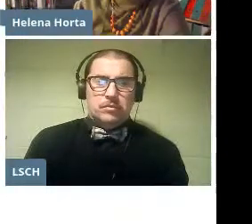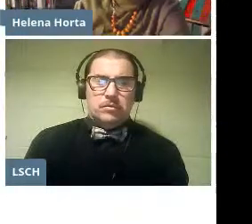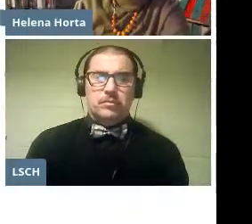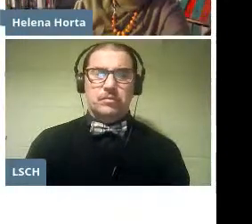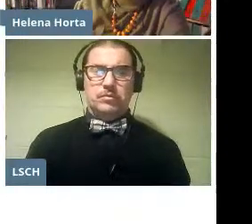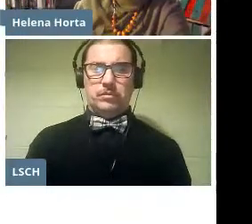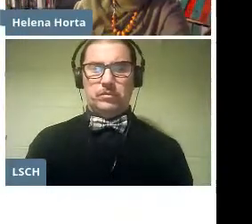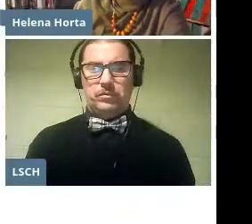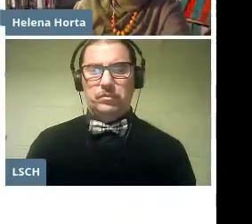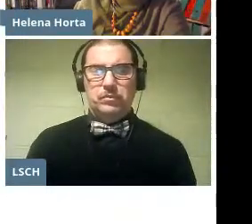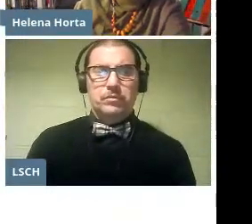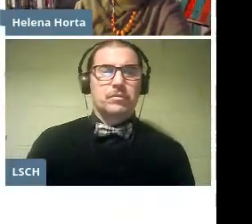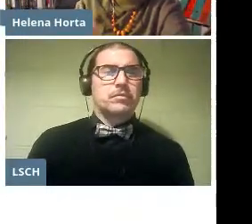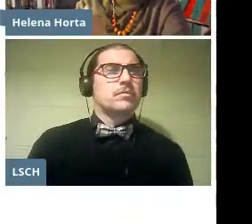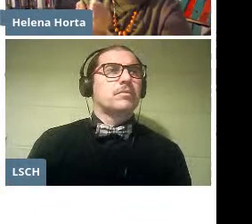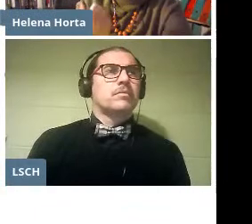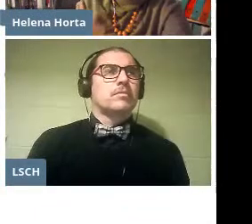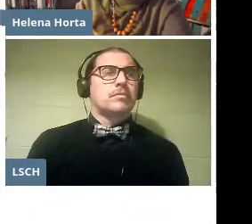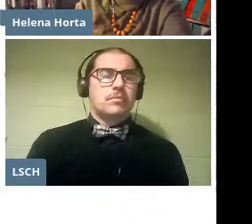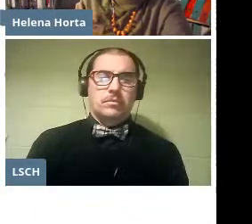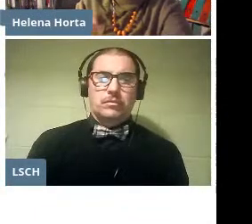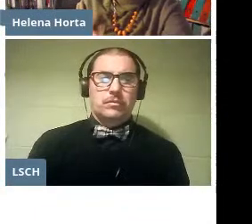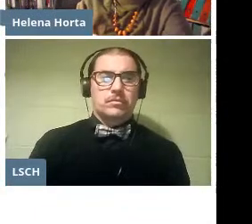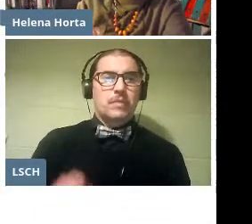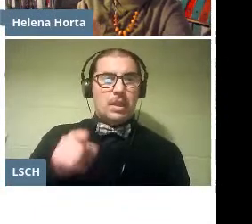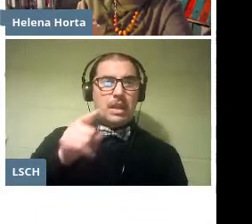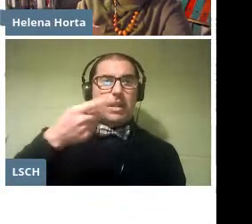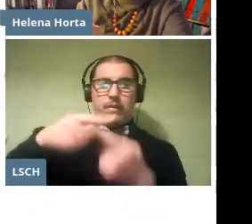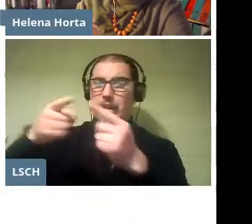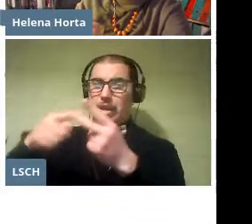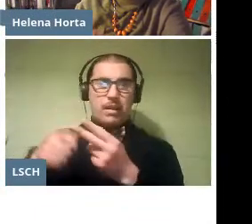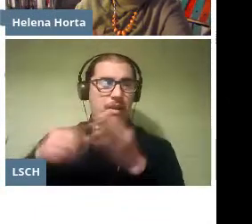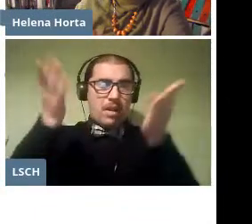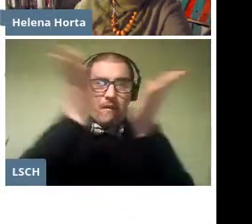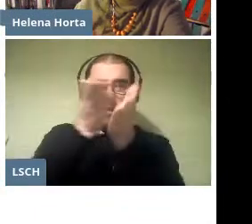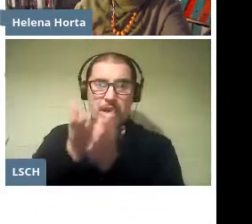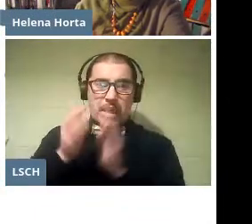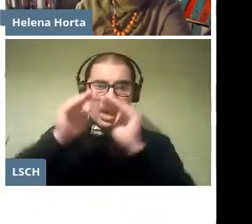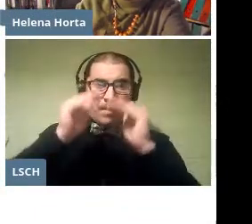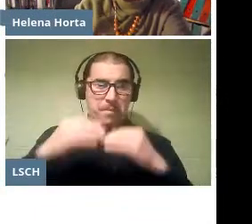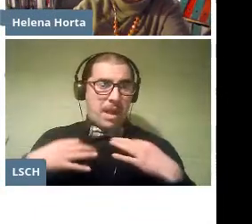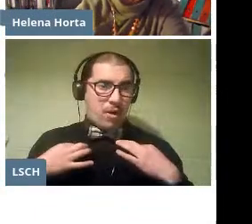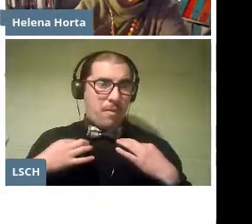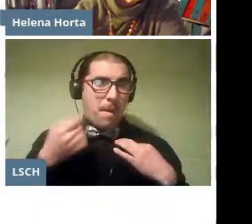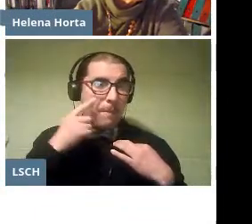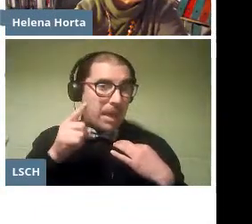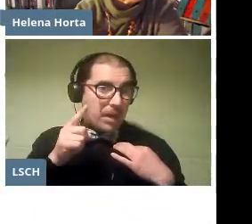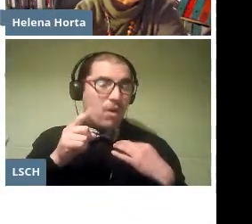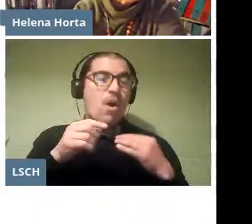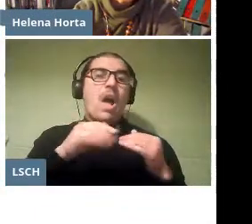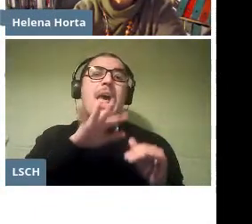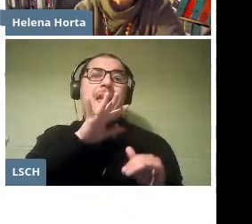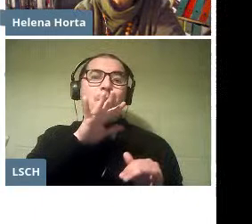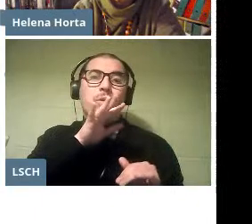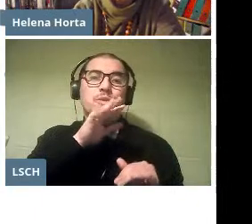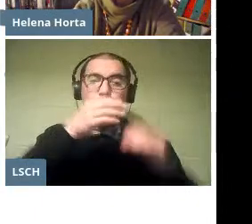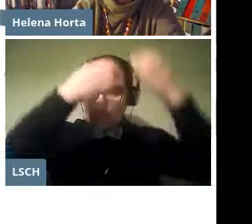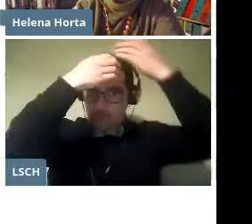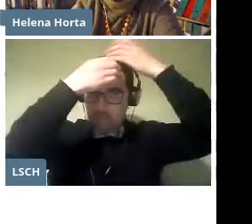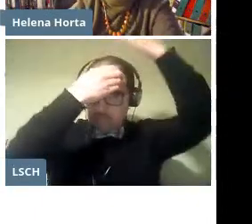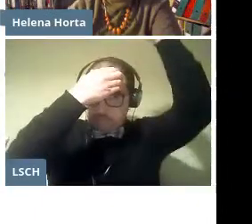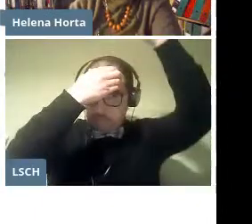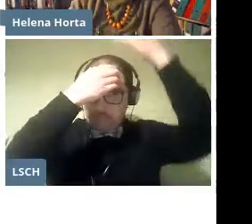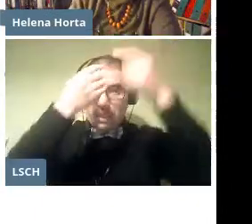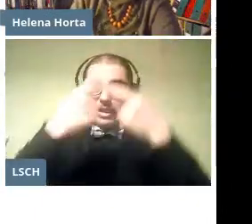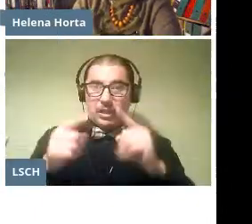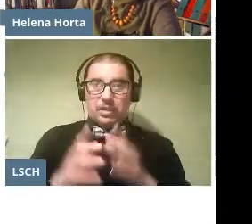Bueno, decíamos que en valles occidentales entonces vestían las mismas ropas, pero diferían en el uso del tocado. La próxima, por